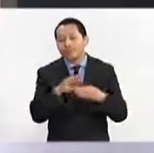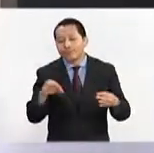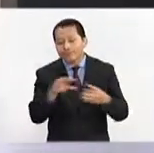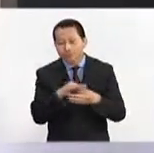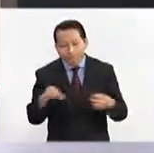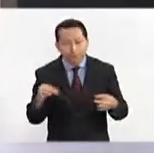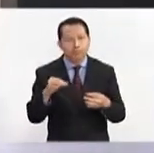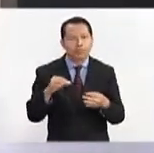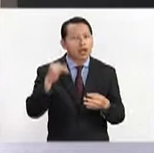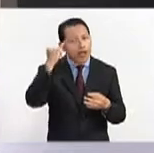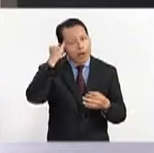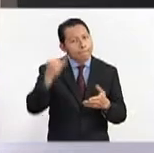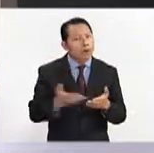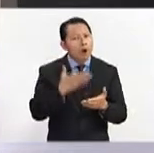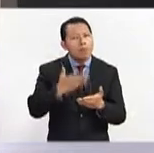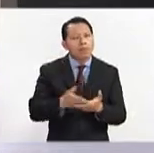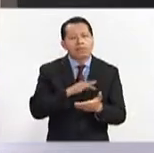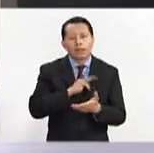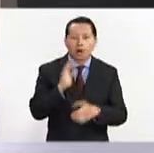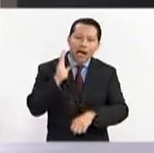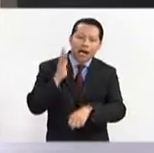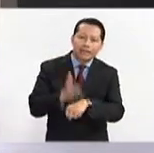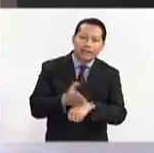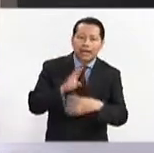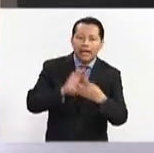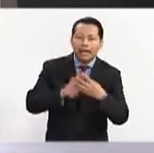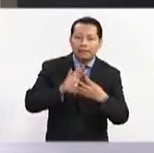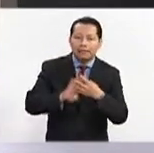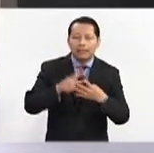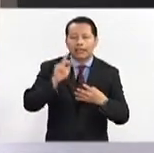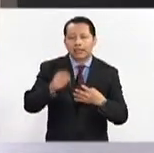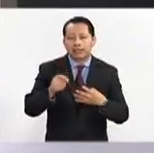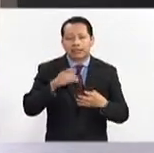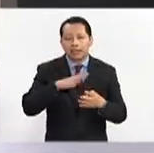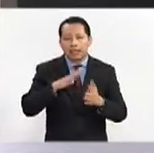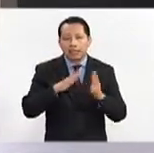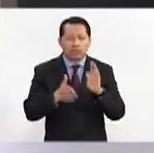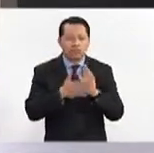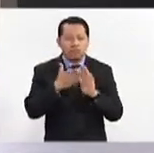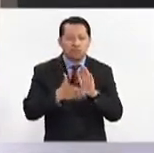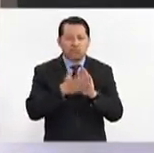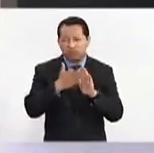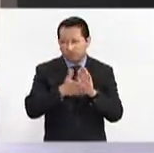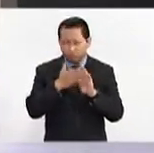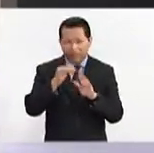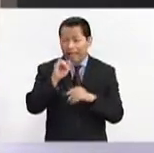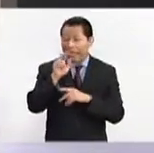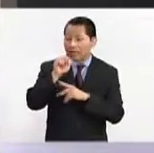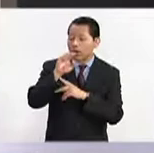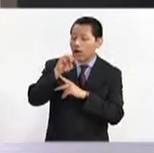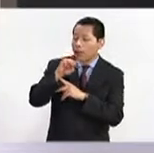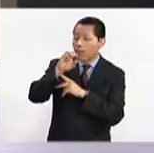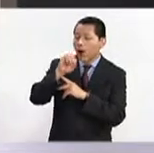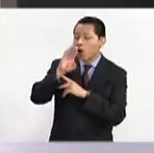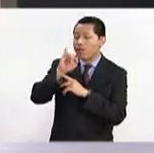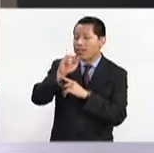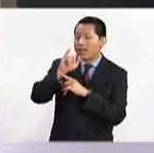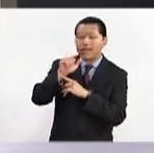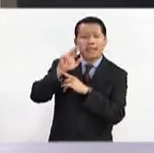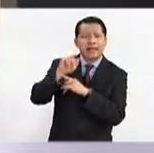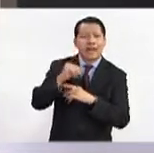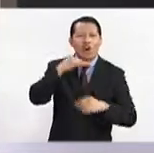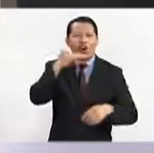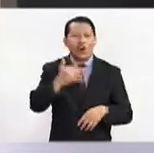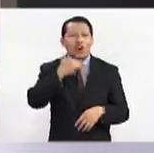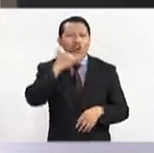la propuesta que se hizo para castigar con cárcel a las inmobiliarias que han caído en situaciones de corrupción tras lo